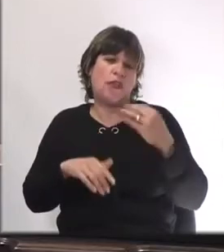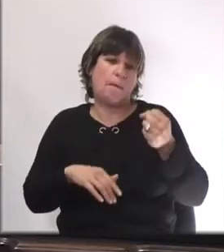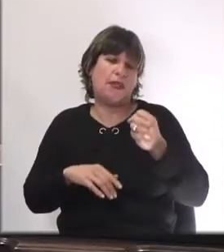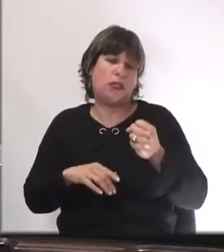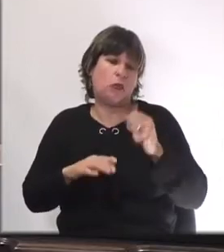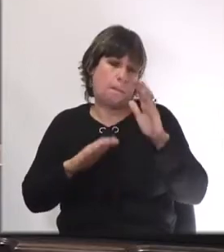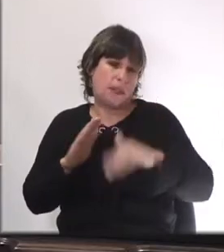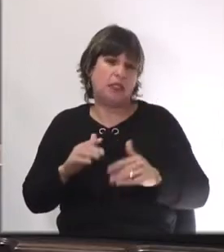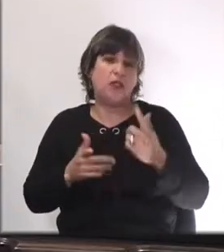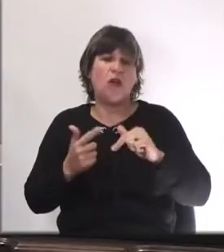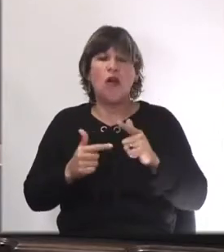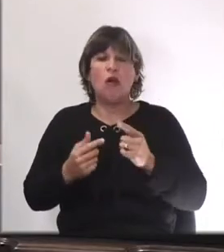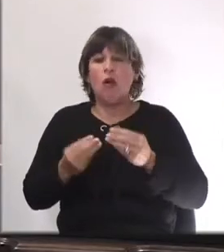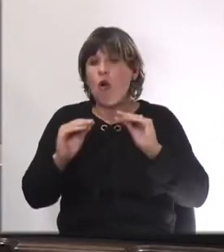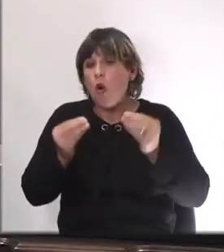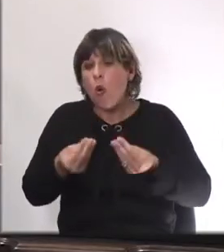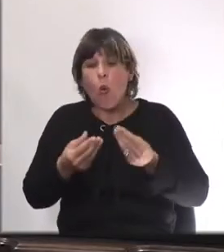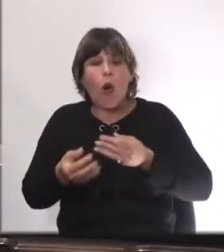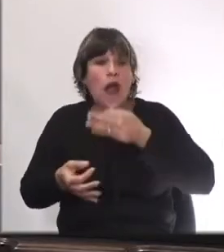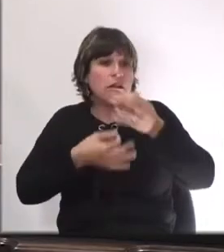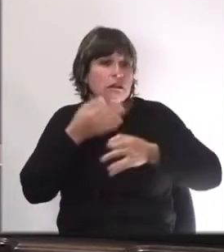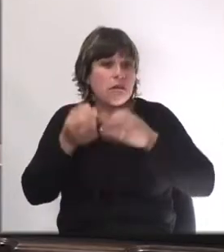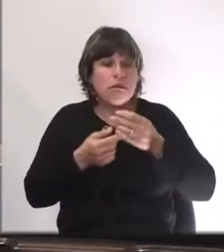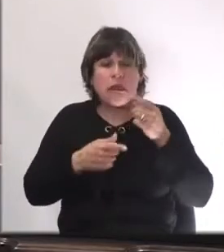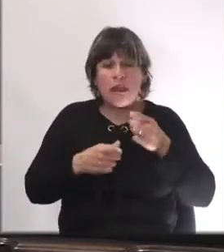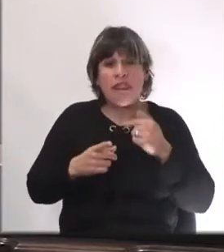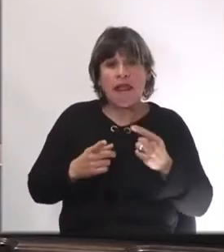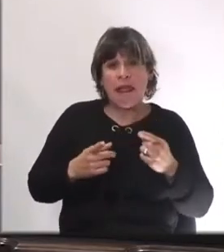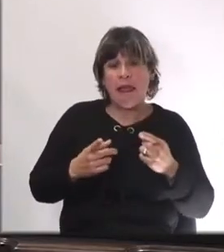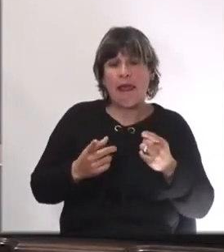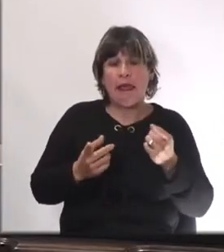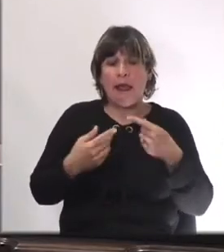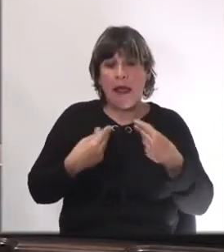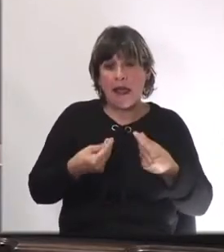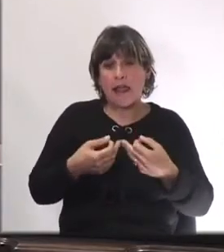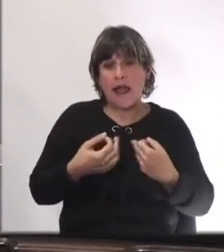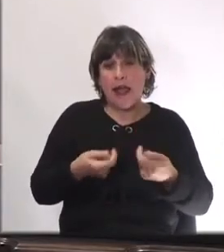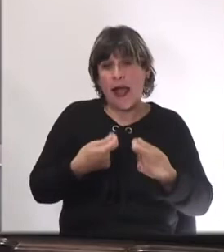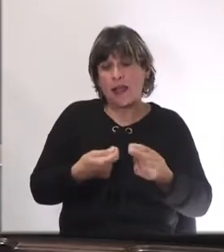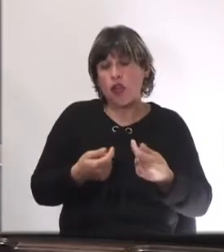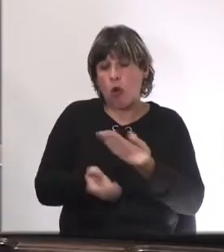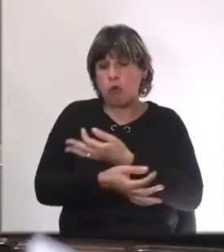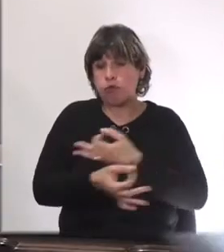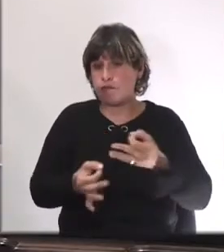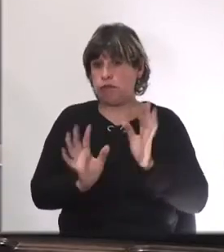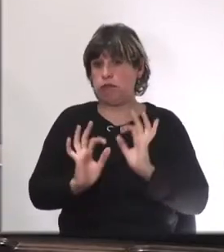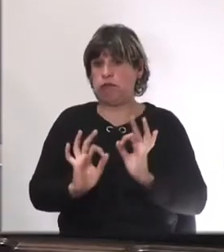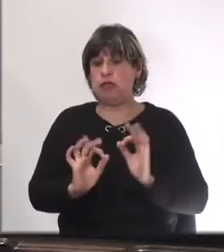la justificación desde el punto de vista de eficiencia del gasto para haber ejecutado 1.350